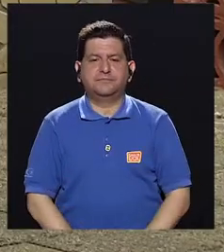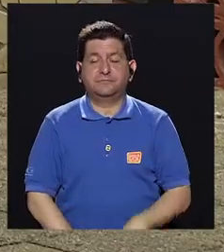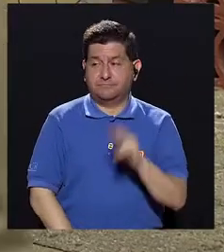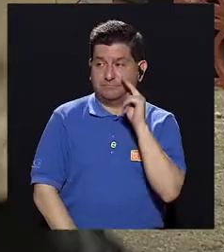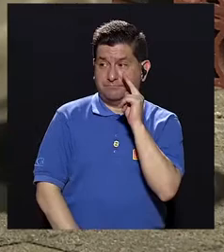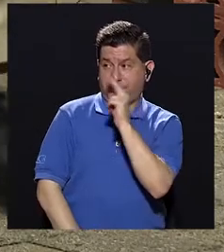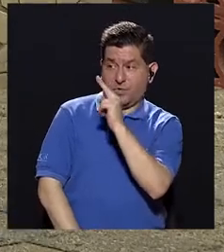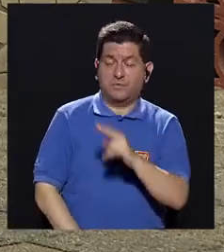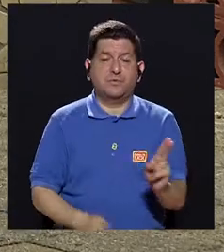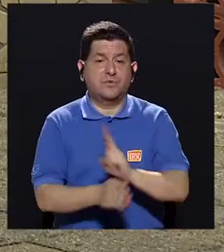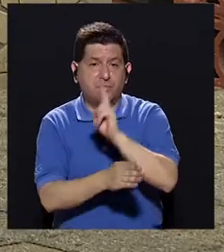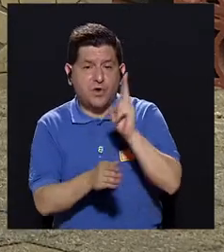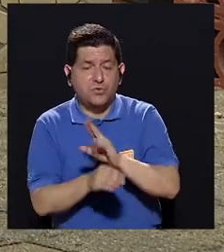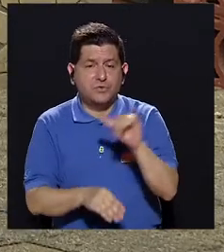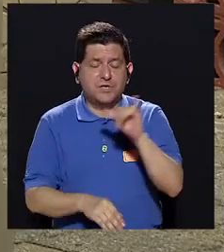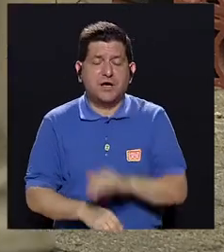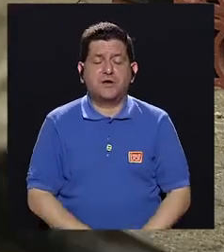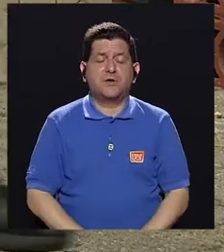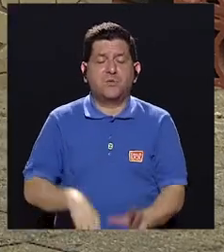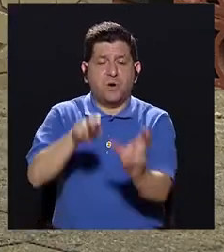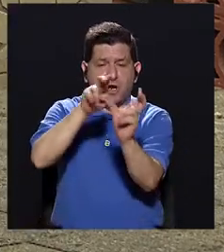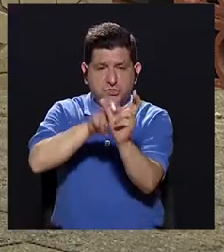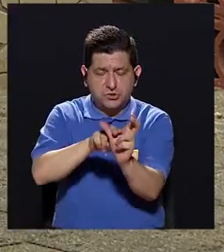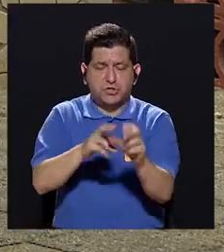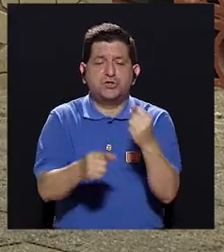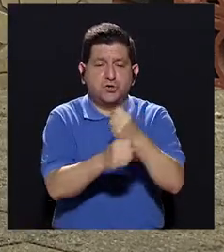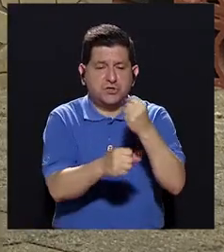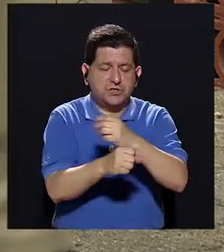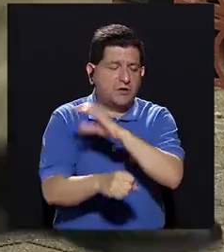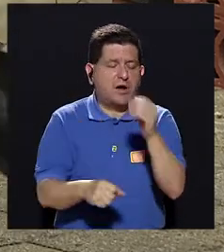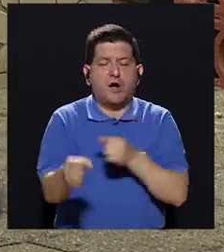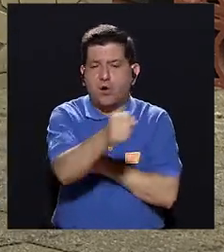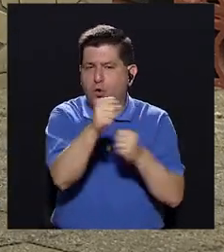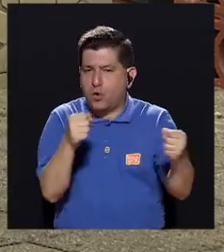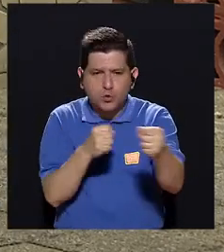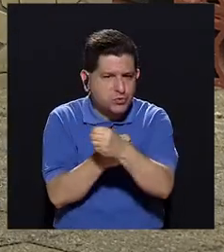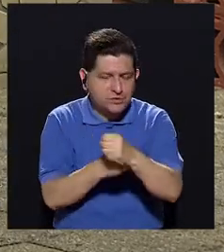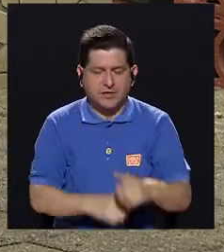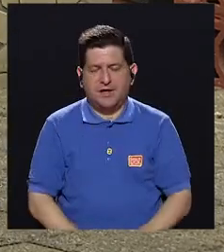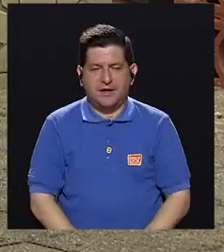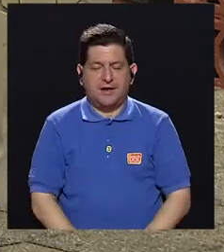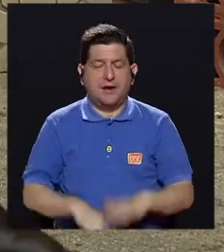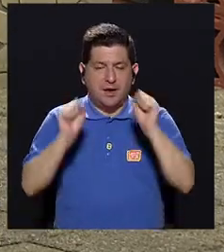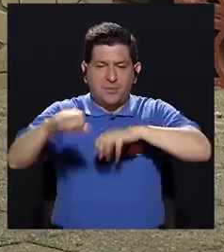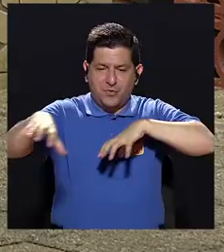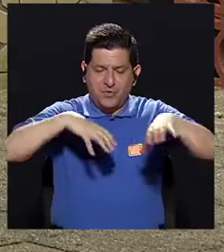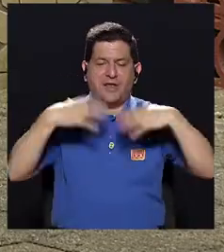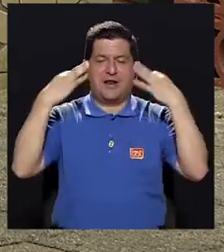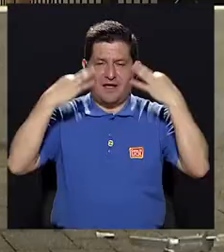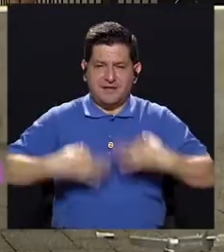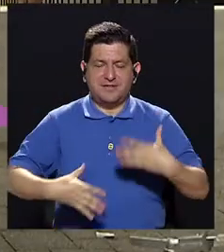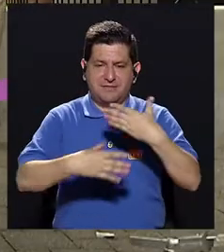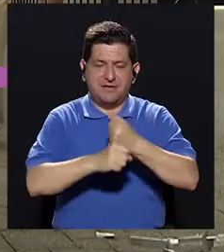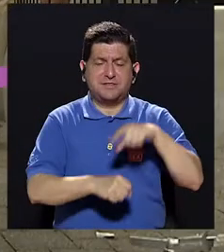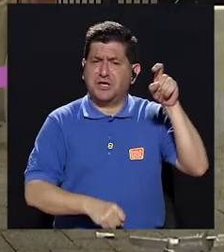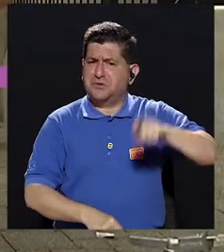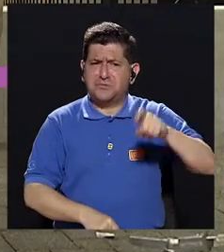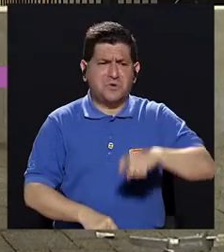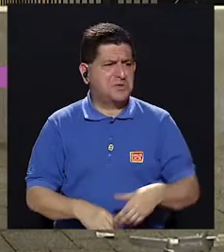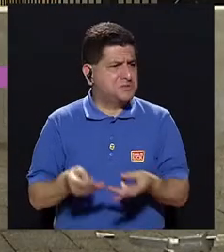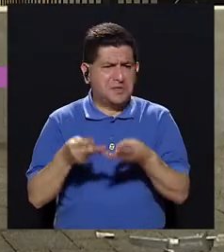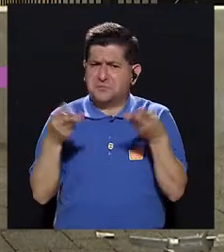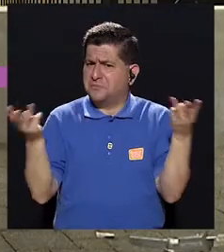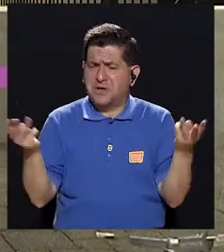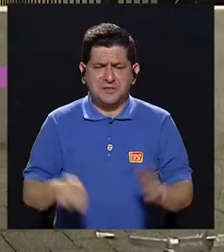Entonces, como pueden ver, estamos utilizando el mismo sillón del trabajo, o el mismo sillón de la sala, o el mismo sillón para hacer actividad física, ¿verdad? No ocupamos